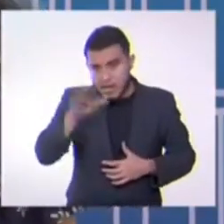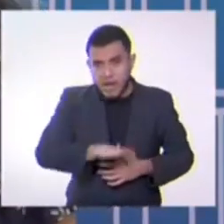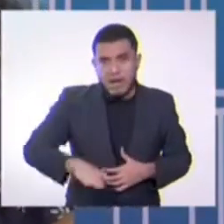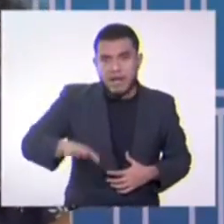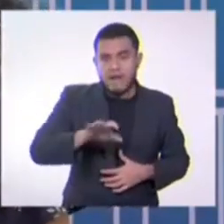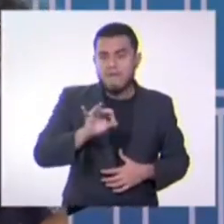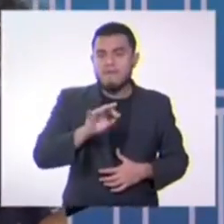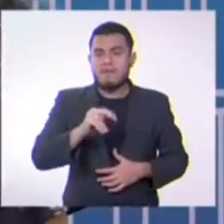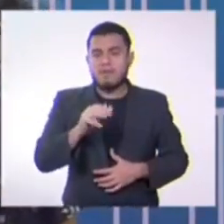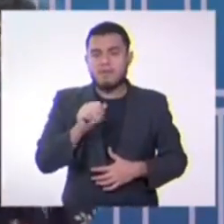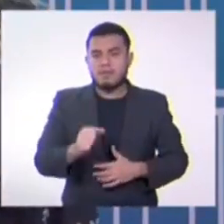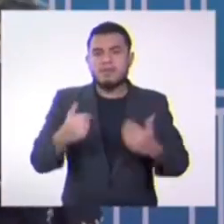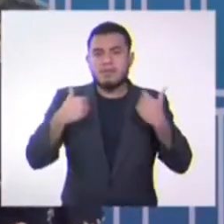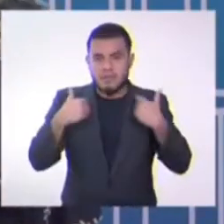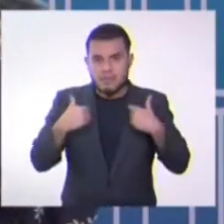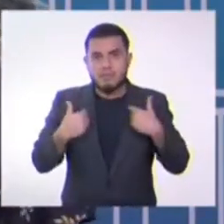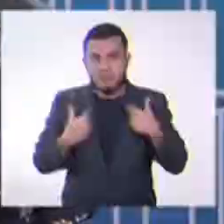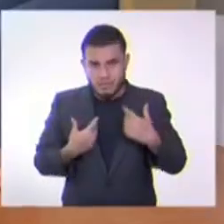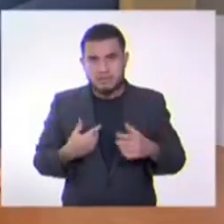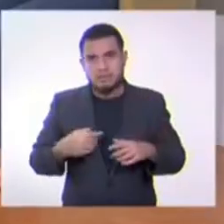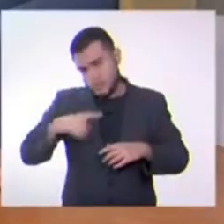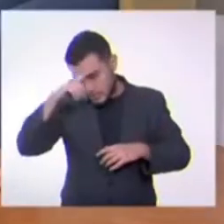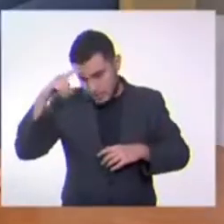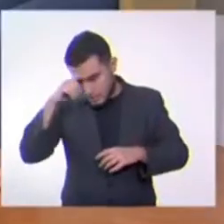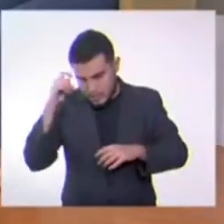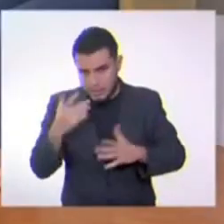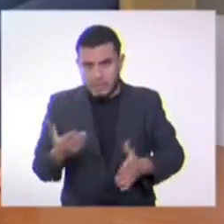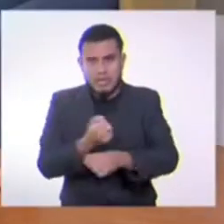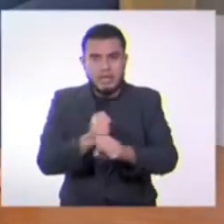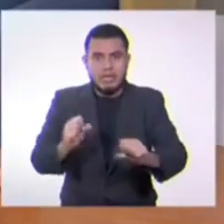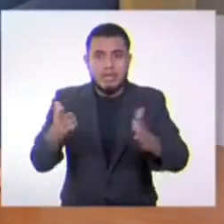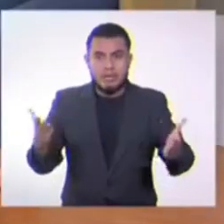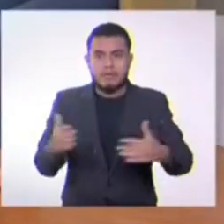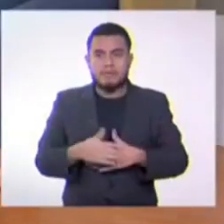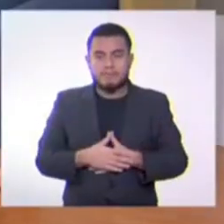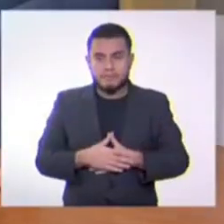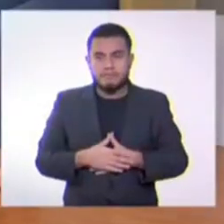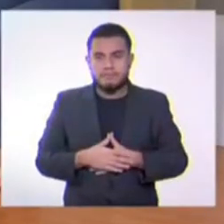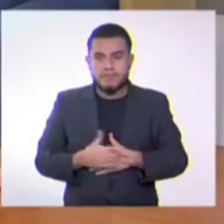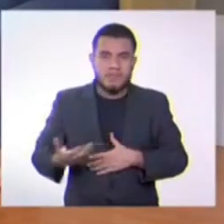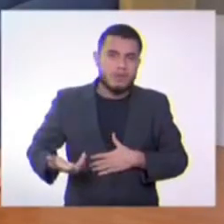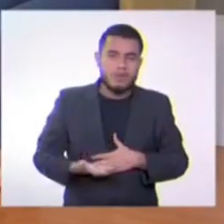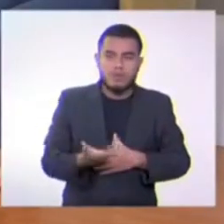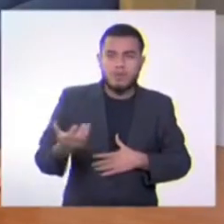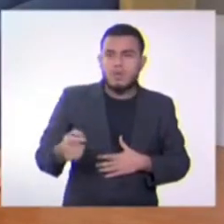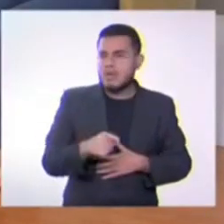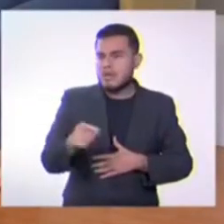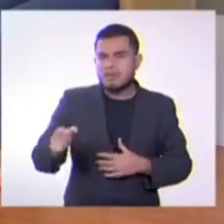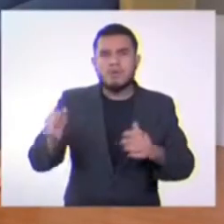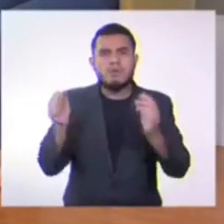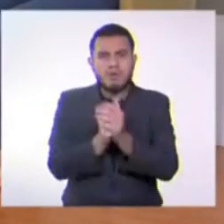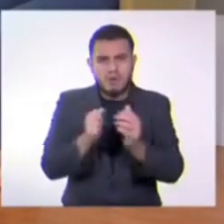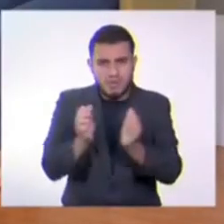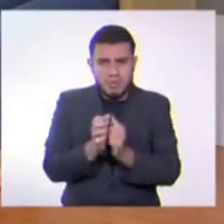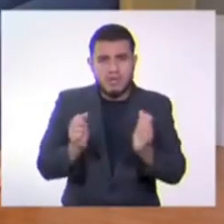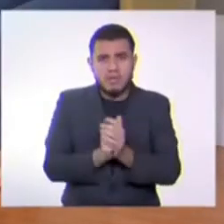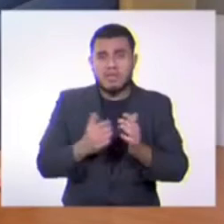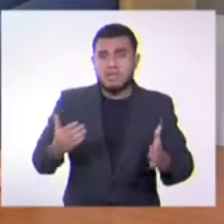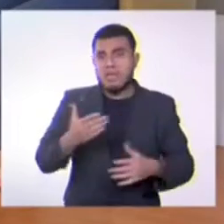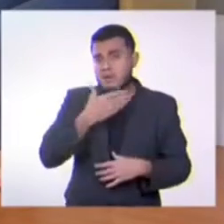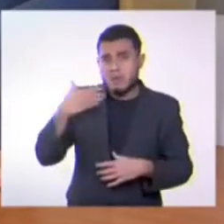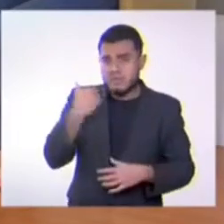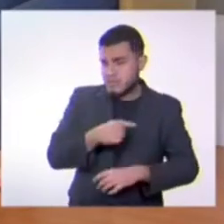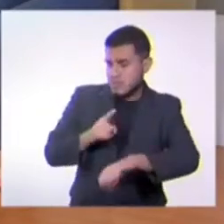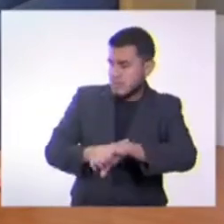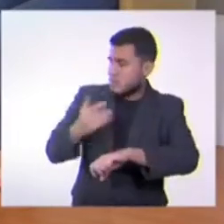con el tal de tener mano de obra libre, ¿verdad? Entonces, todas esas situaciones que pasaron en